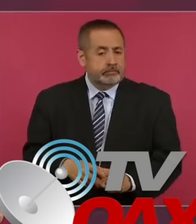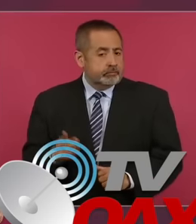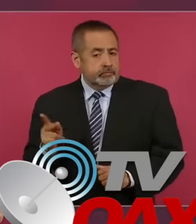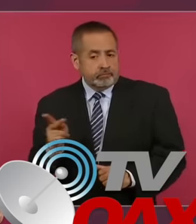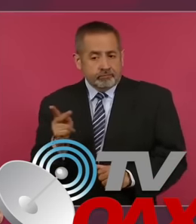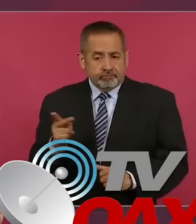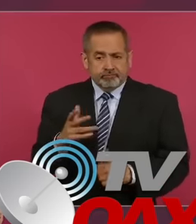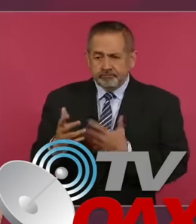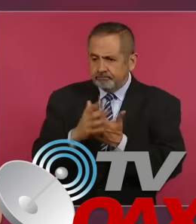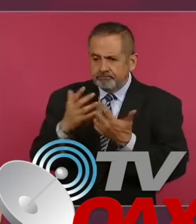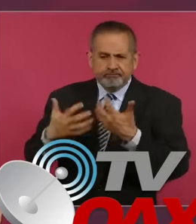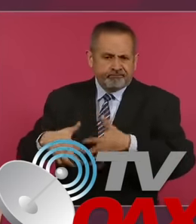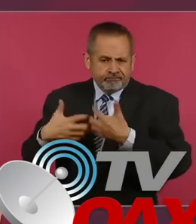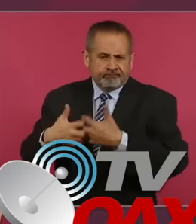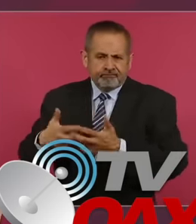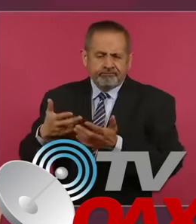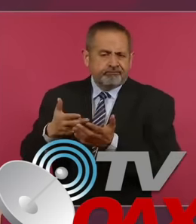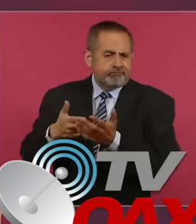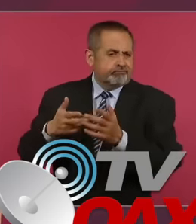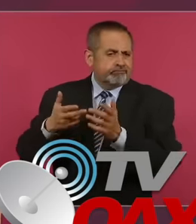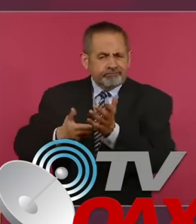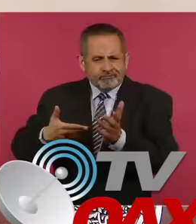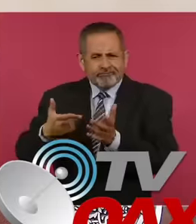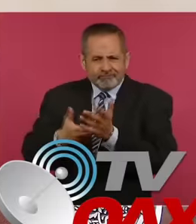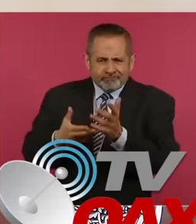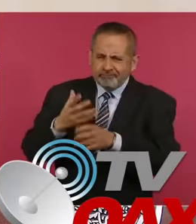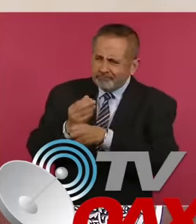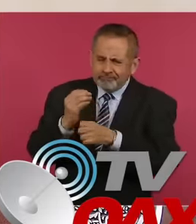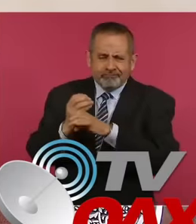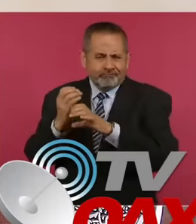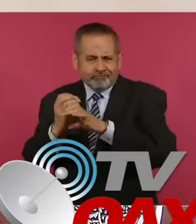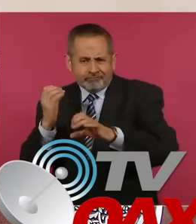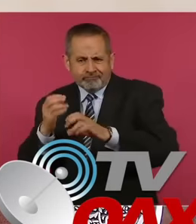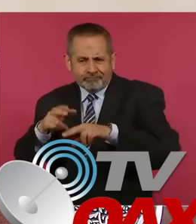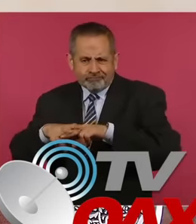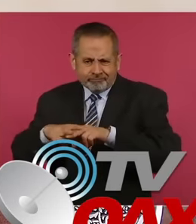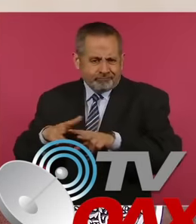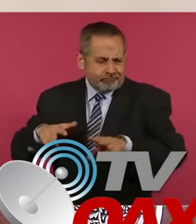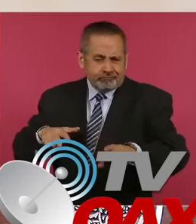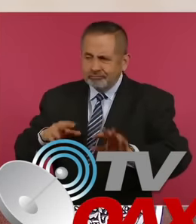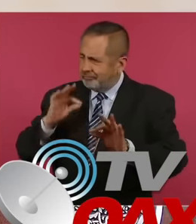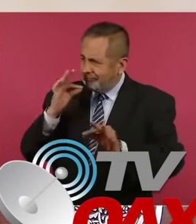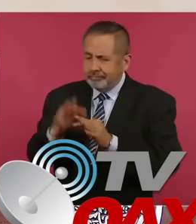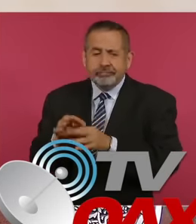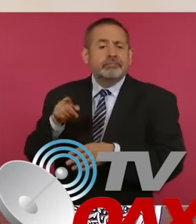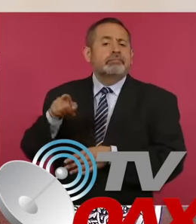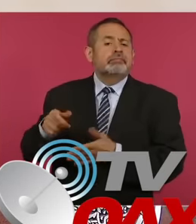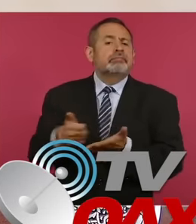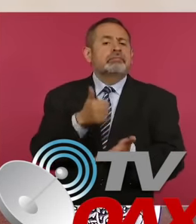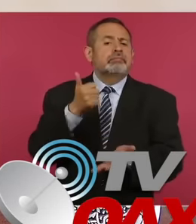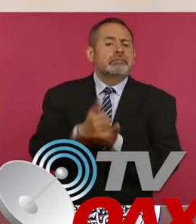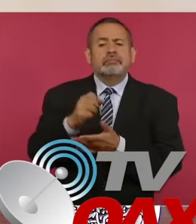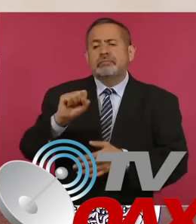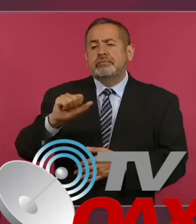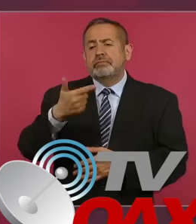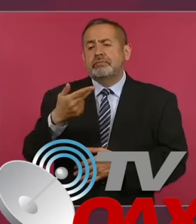fabricando trenes casi ya por completo en Ciudad Sahagún.